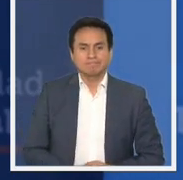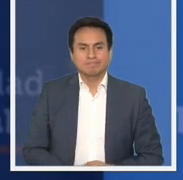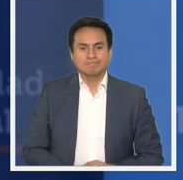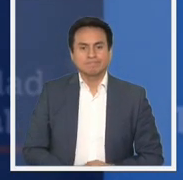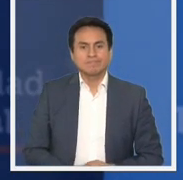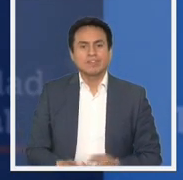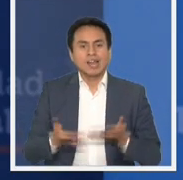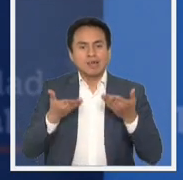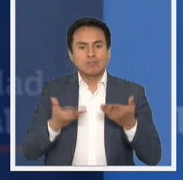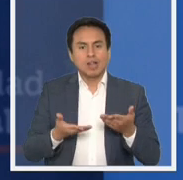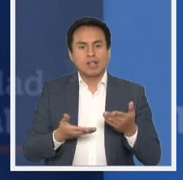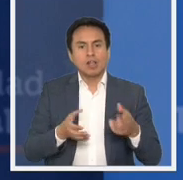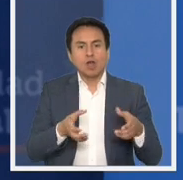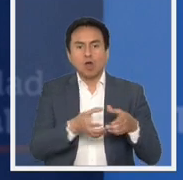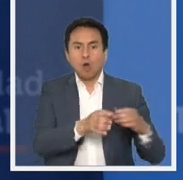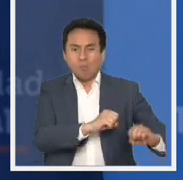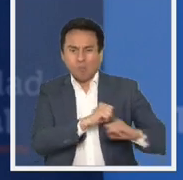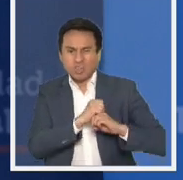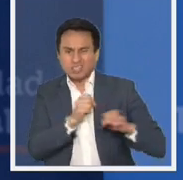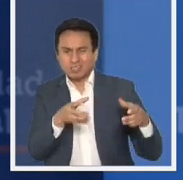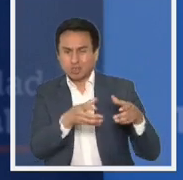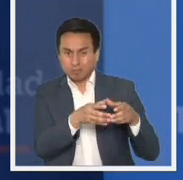para la actual oposición